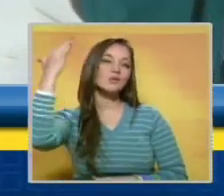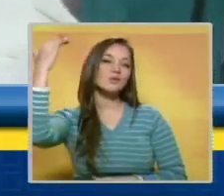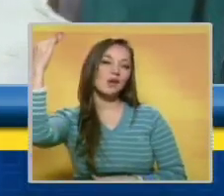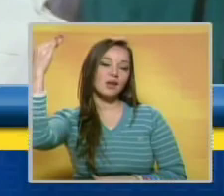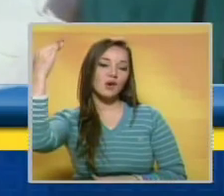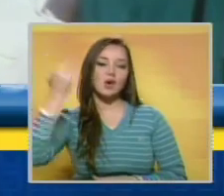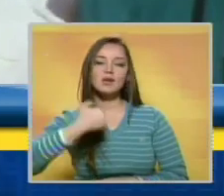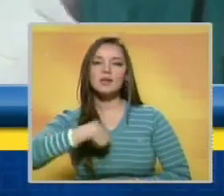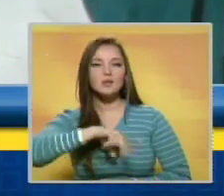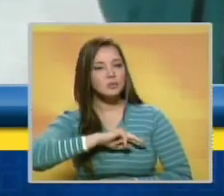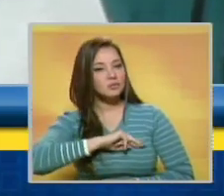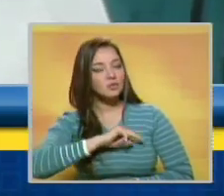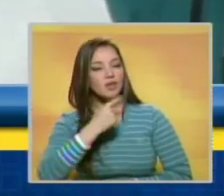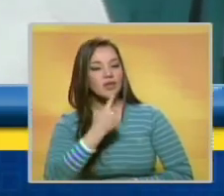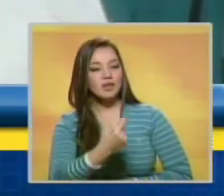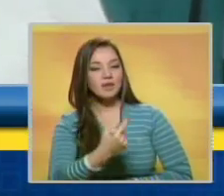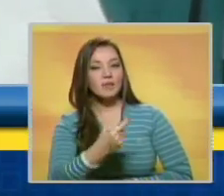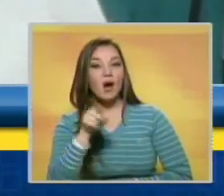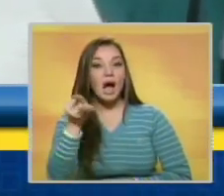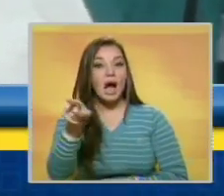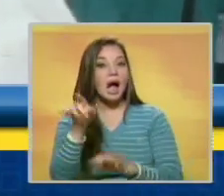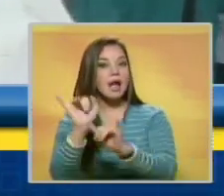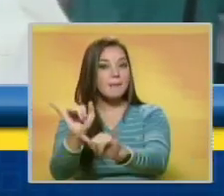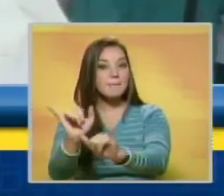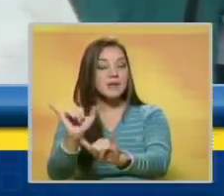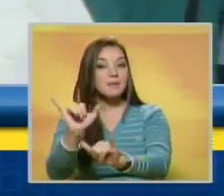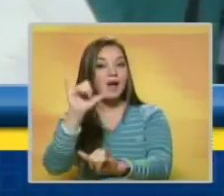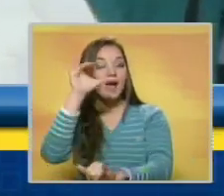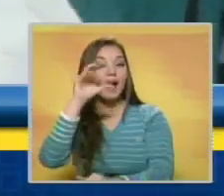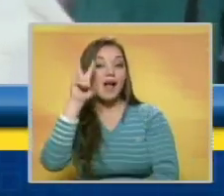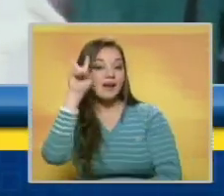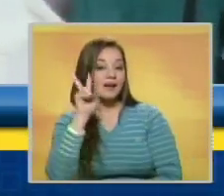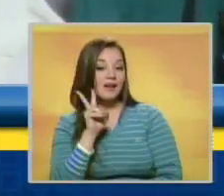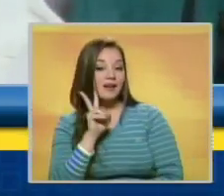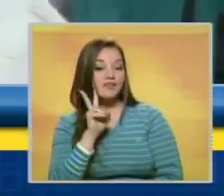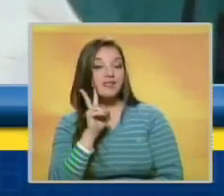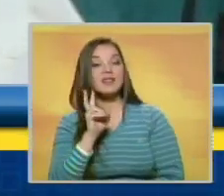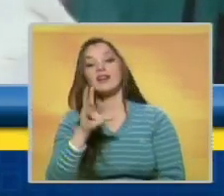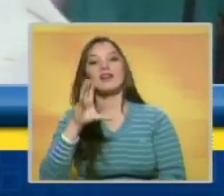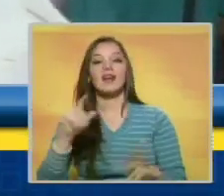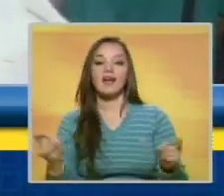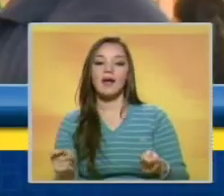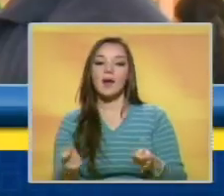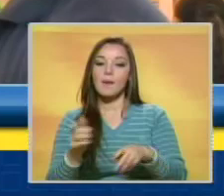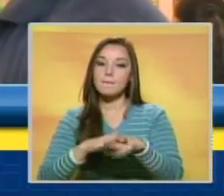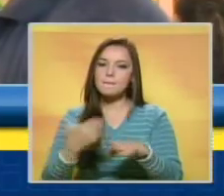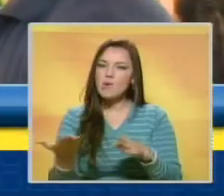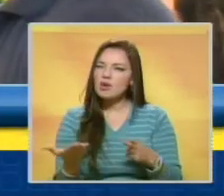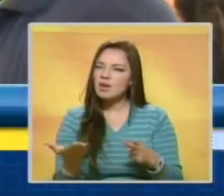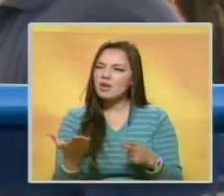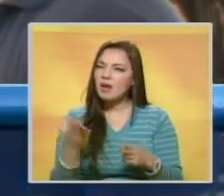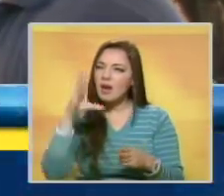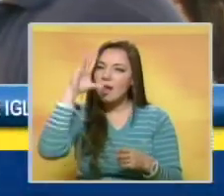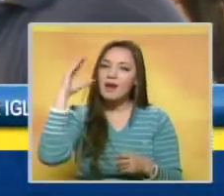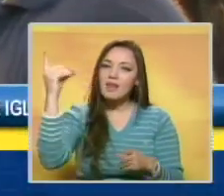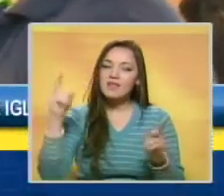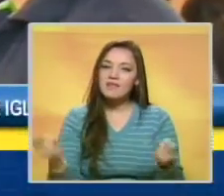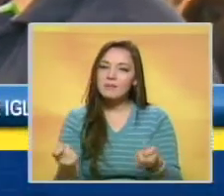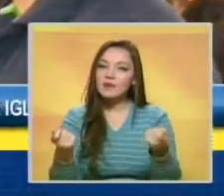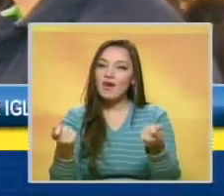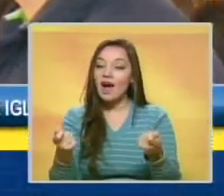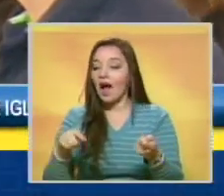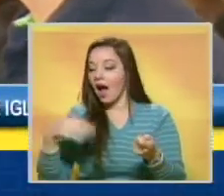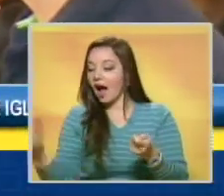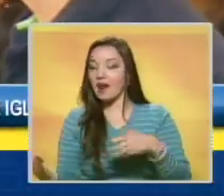nosotros decimos, fue la pastora, porque tenía a su alrededor unas ovejas. Faltaba quien lo hiciera y